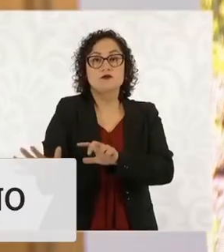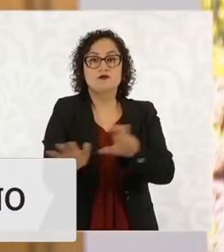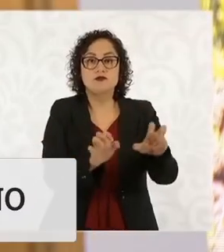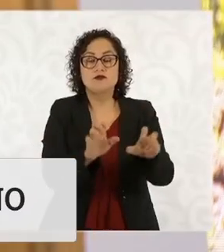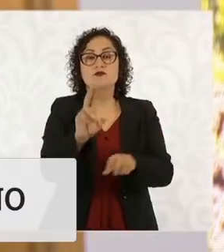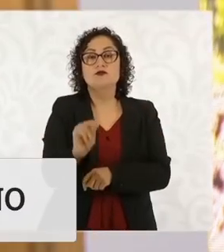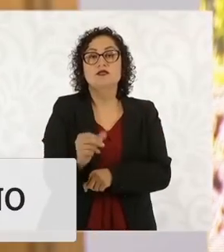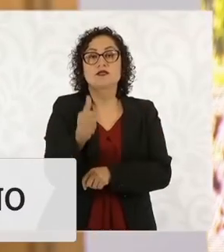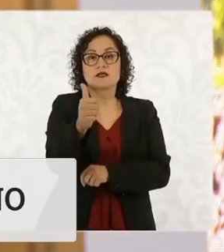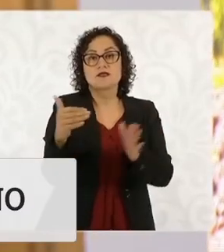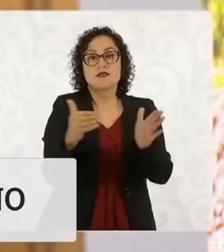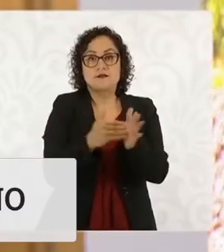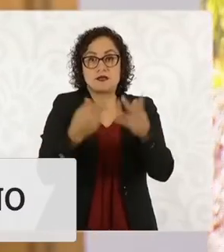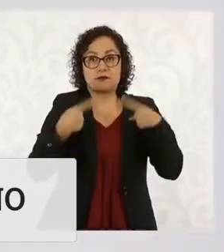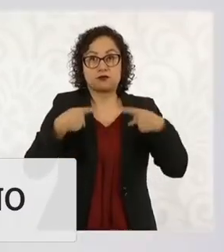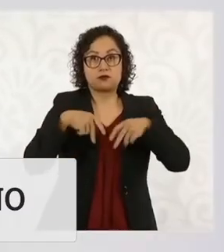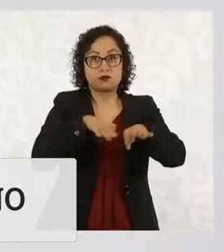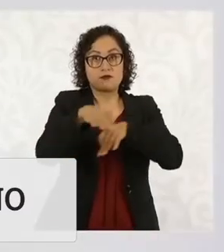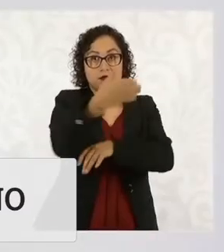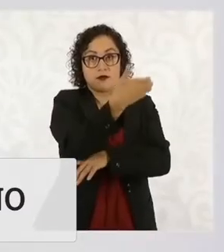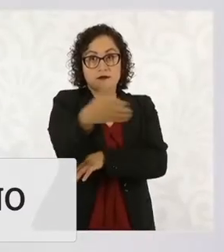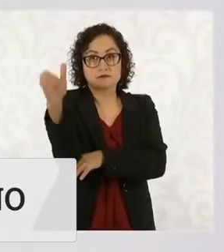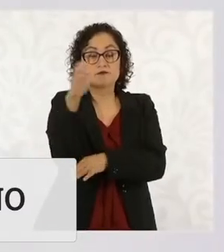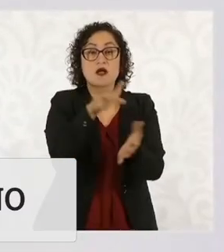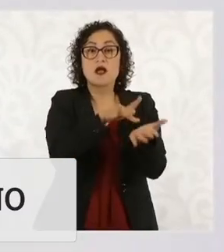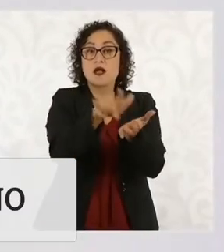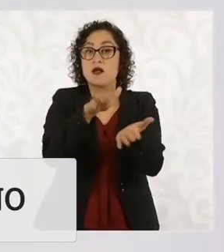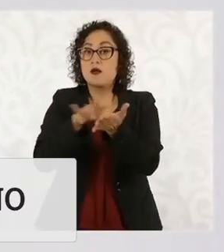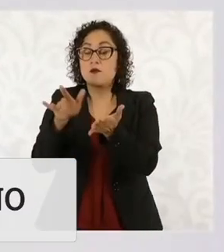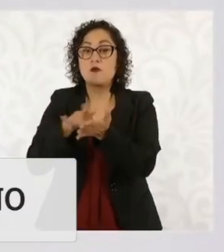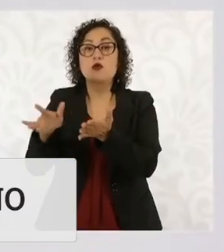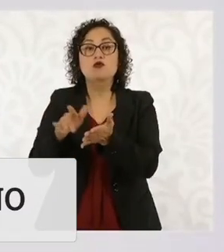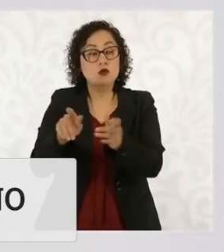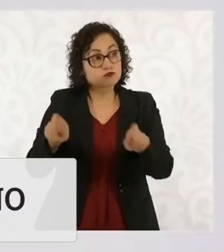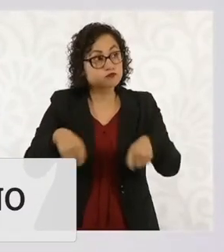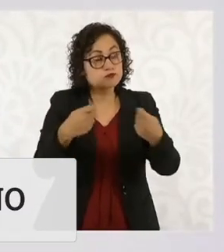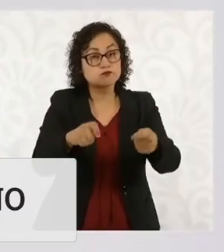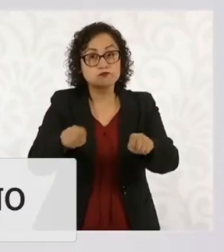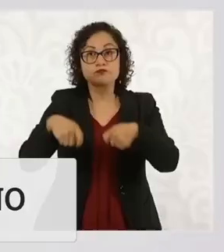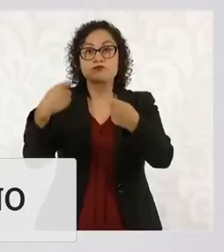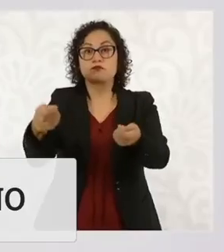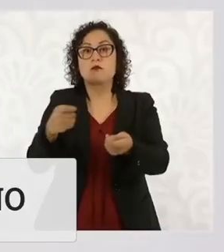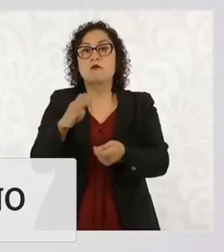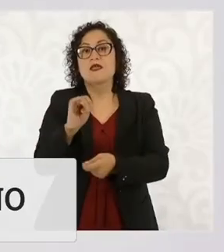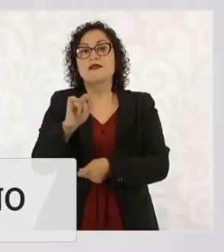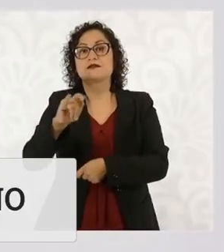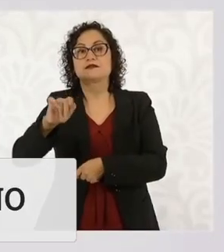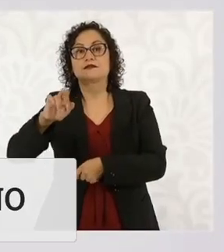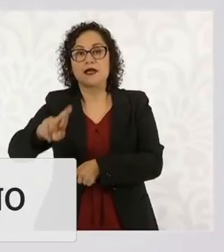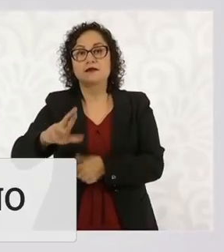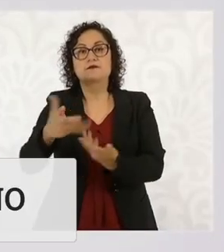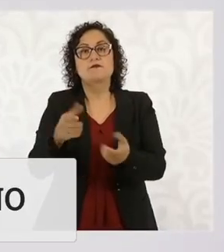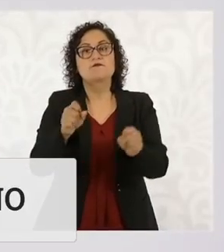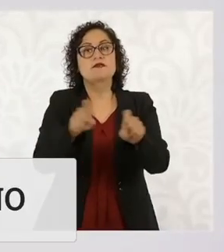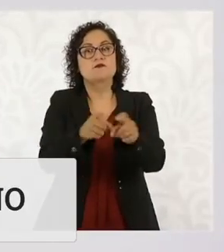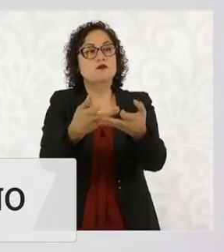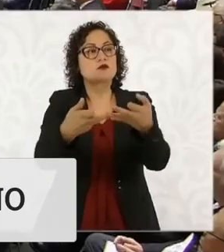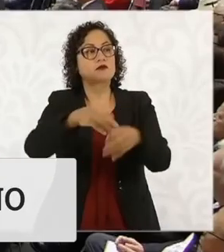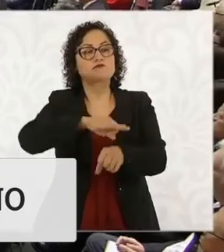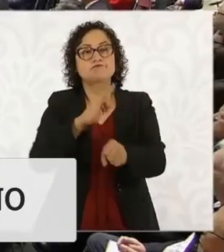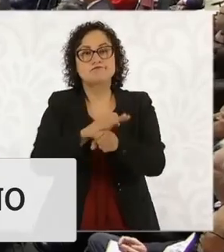1,886,000 campesinas y campesinos cuentan con apoyos de producción para el bienestar y fertilizantes